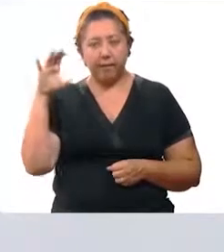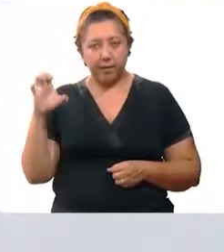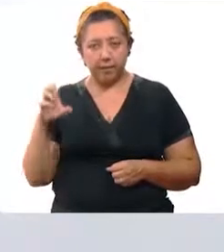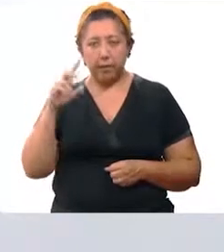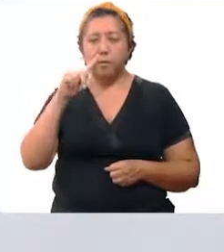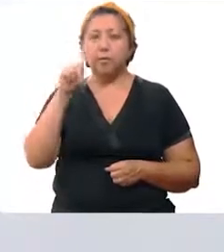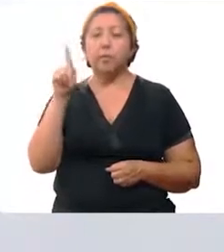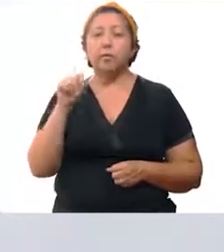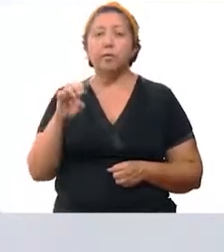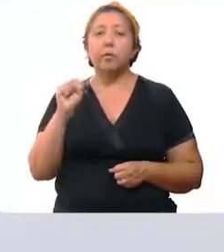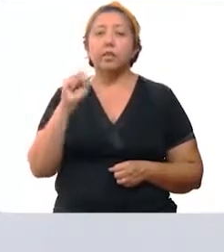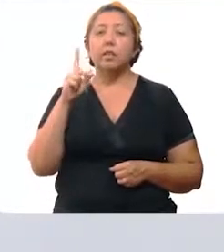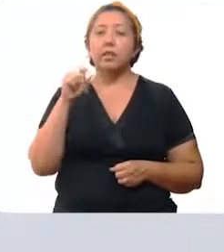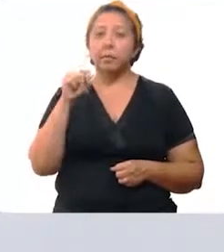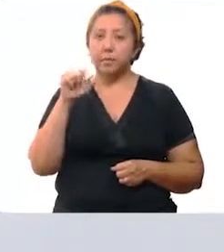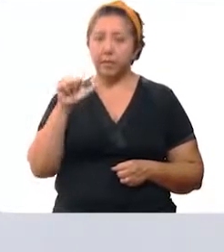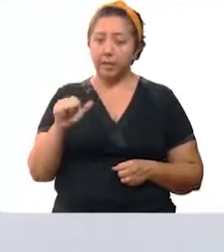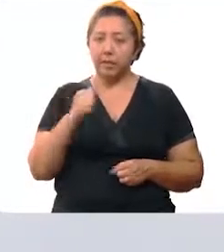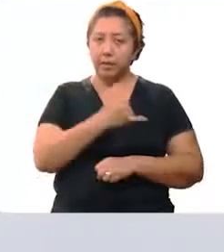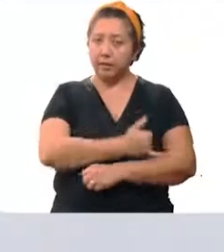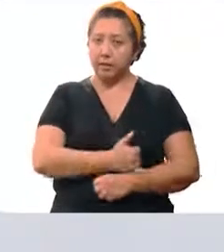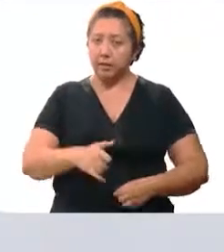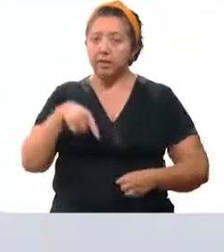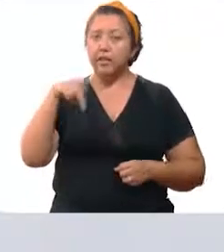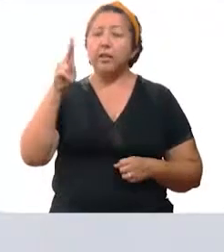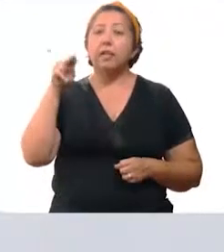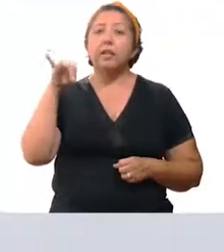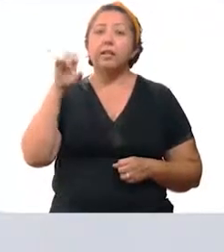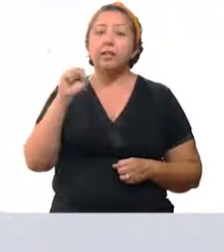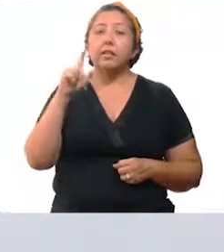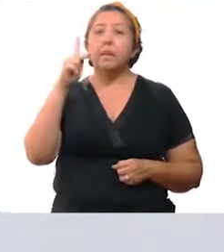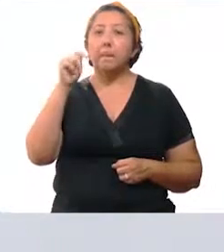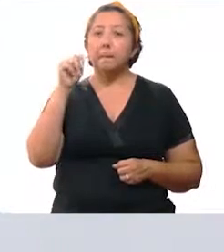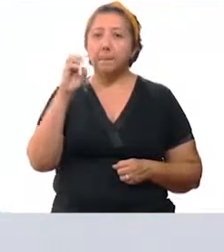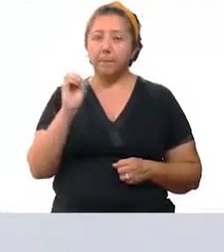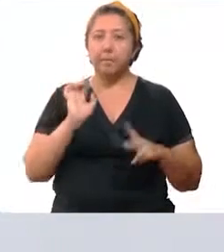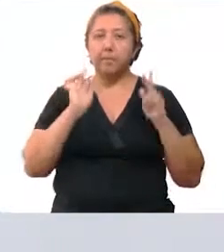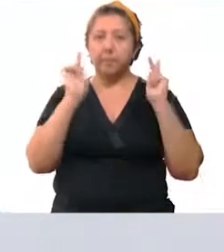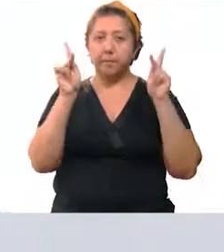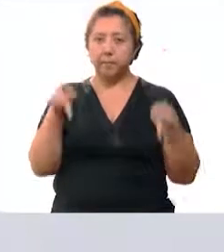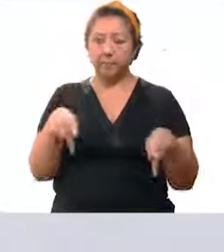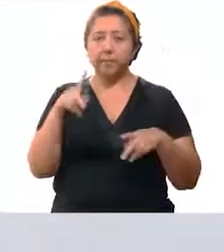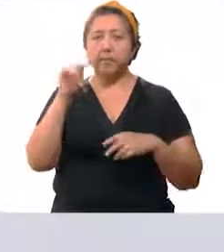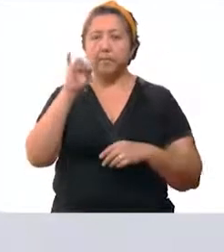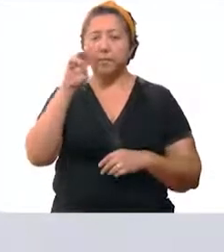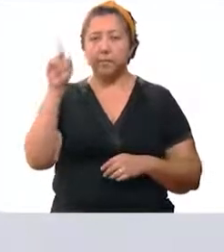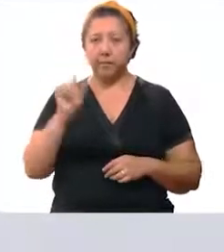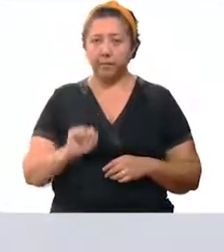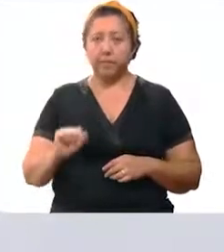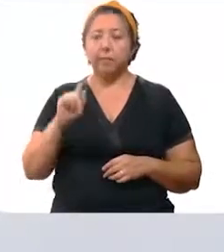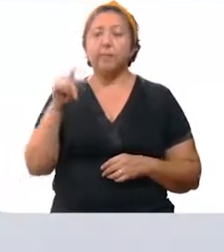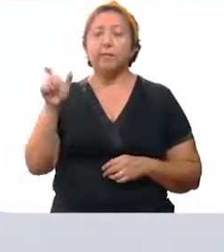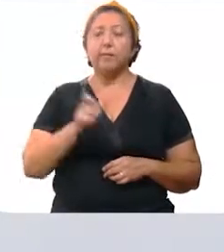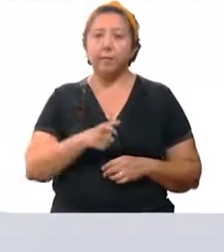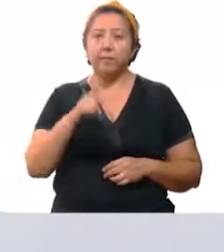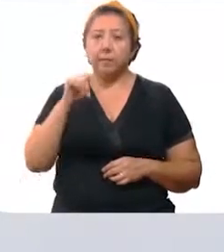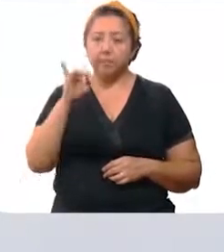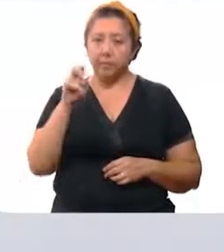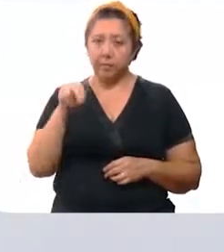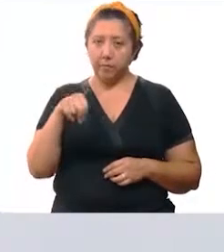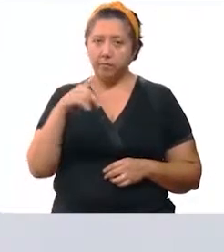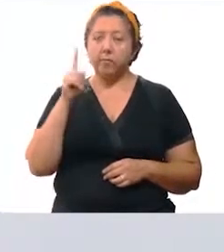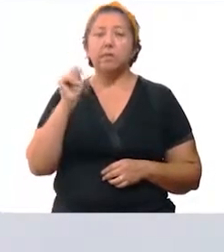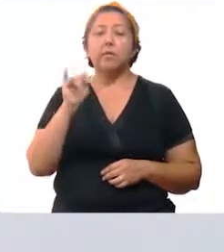Buxots, Chichimilá, Espita, Junucmá, Izamal, Canacín, Peto, Progreso, San Felipe, Temozón, Tecash, Ticul,